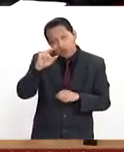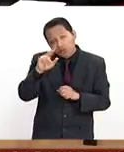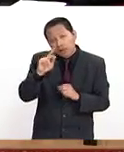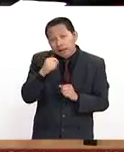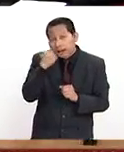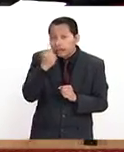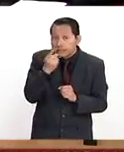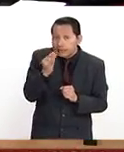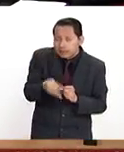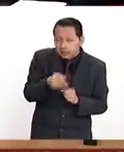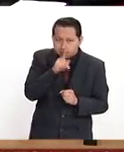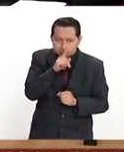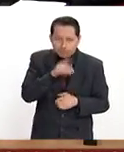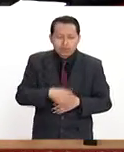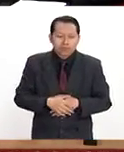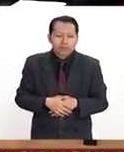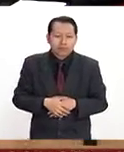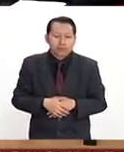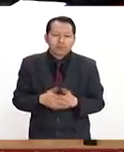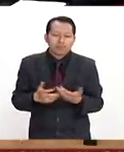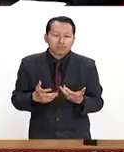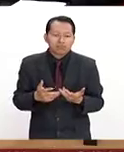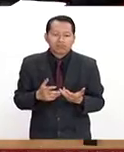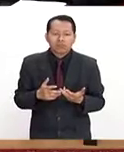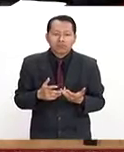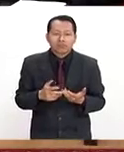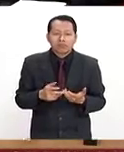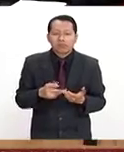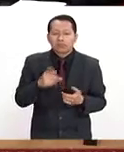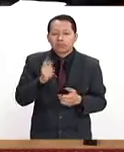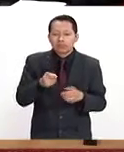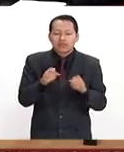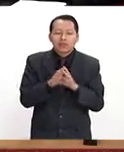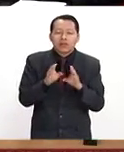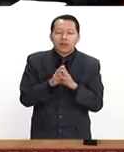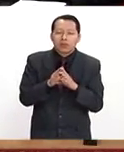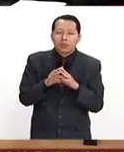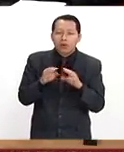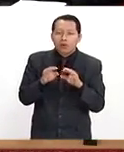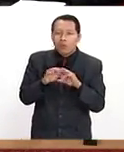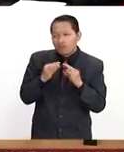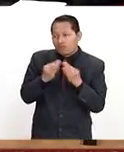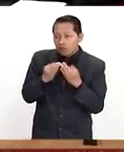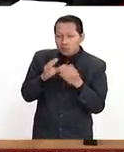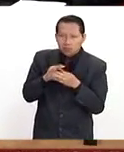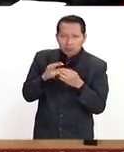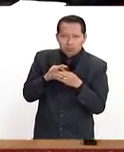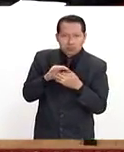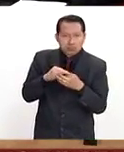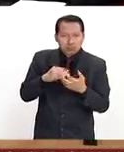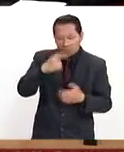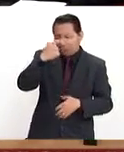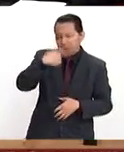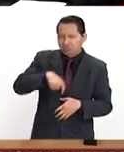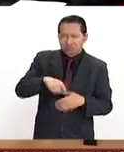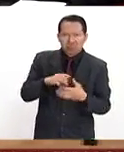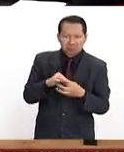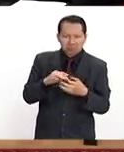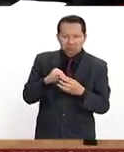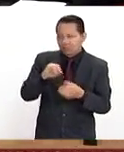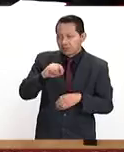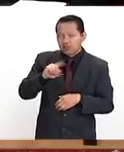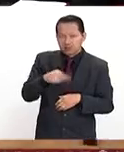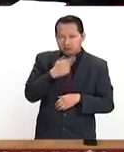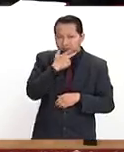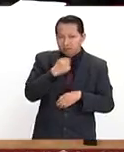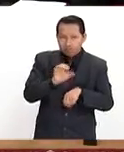necesariamente aceptándolo. Sí, digamos sí es una forma de describirnos. Claro, ¿no? O sea, sí somos